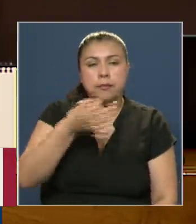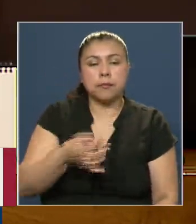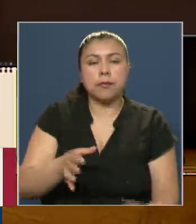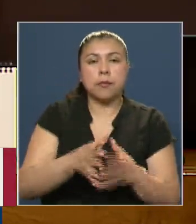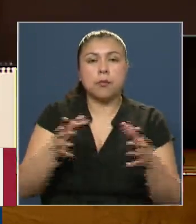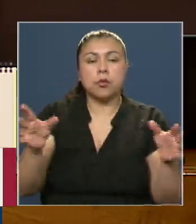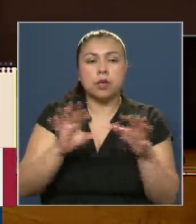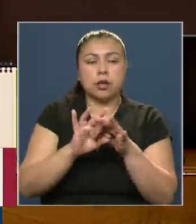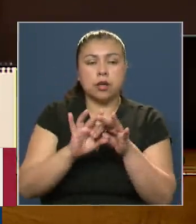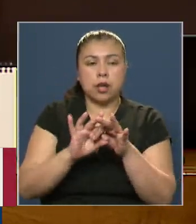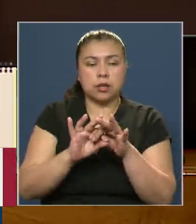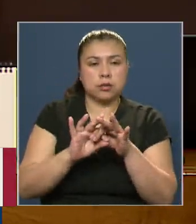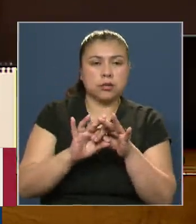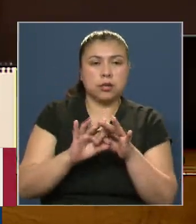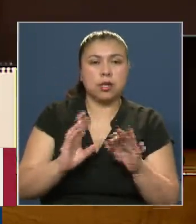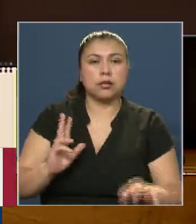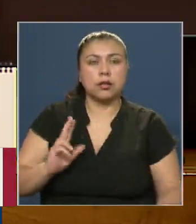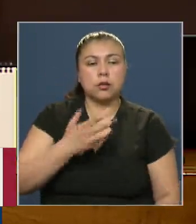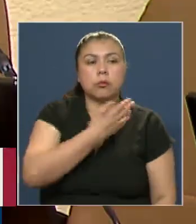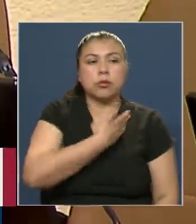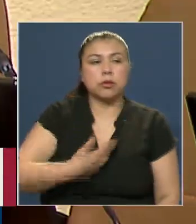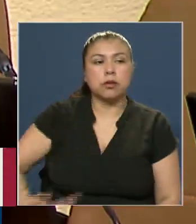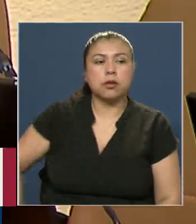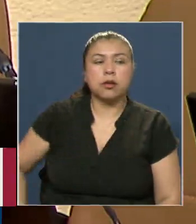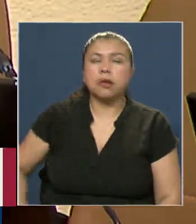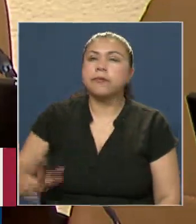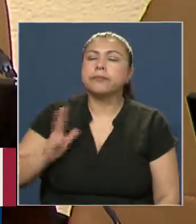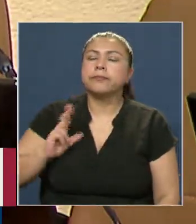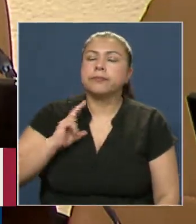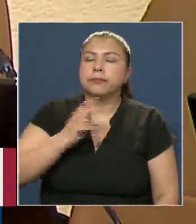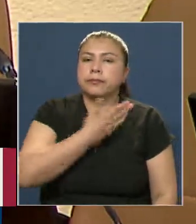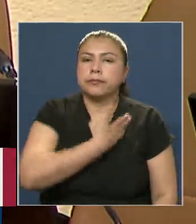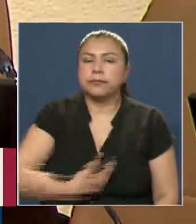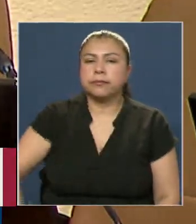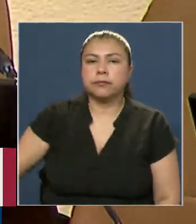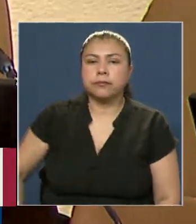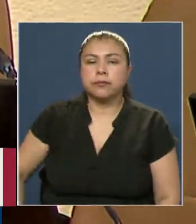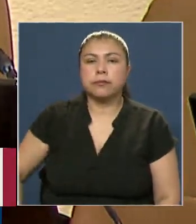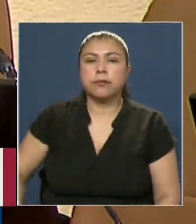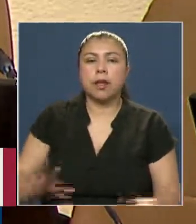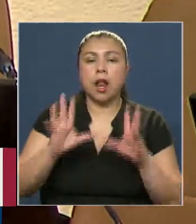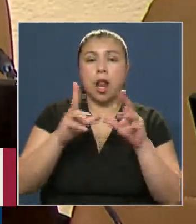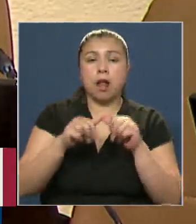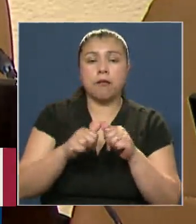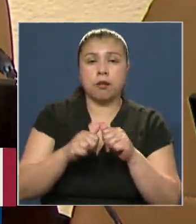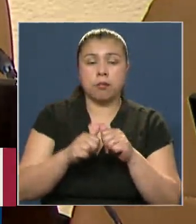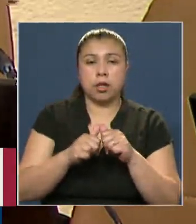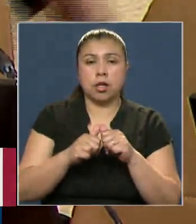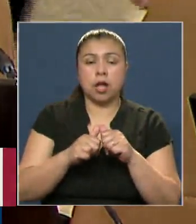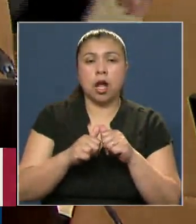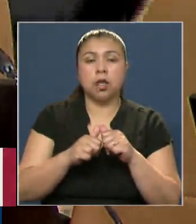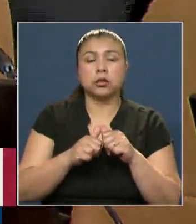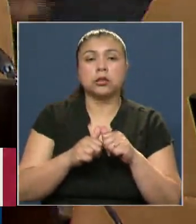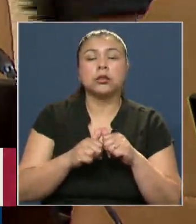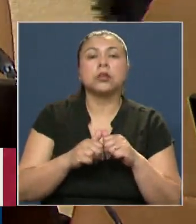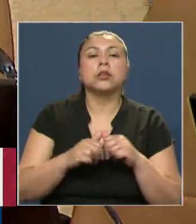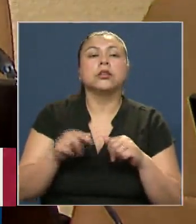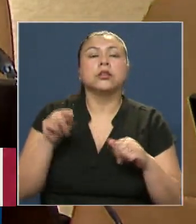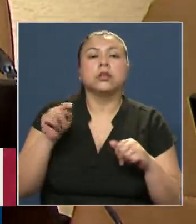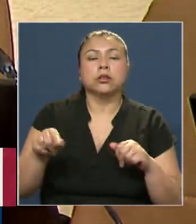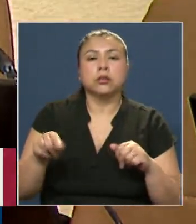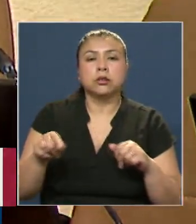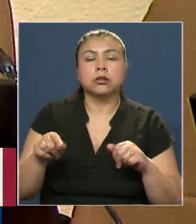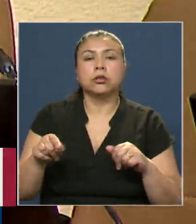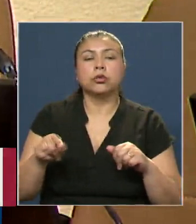Muchas gracias, señor presidente. Señor presidente, los familiares de don Segundo Valentín Villegas Ardiles,